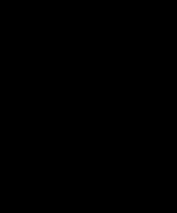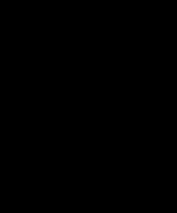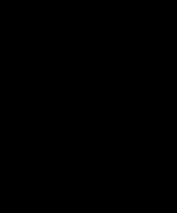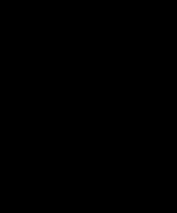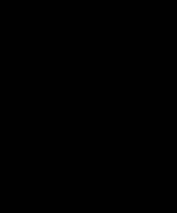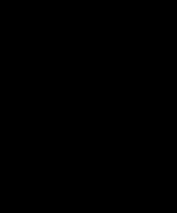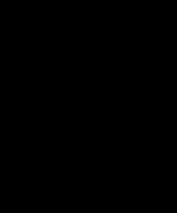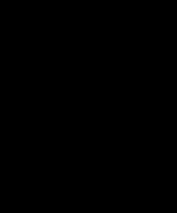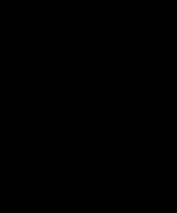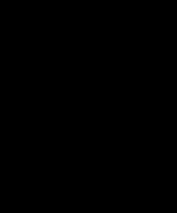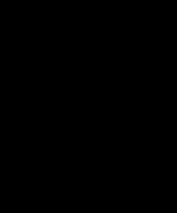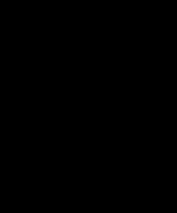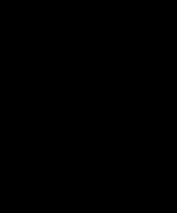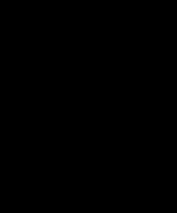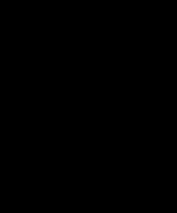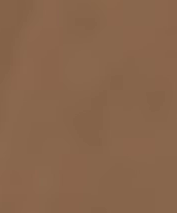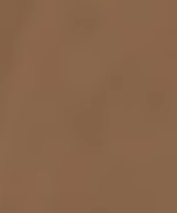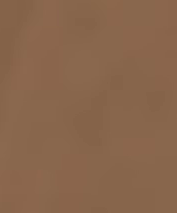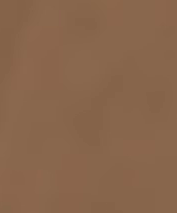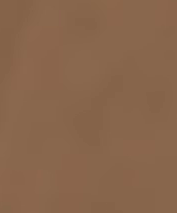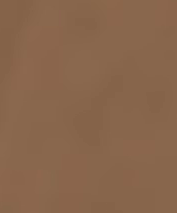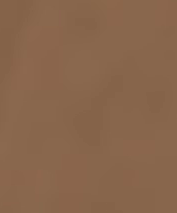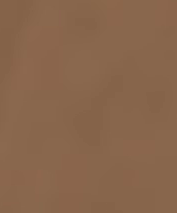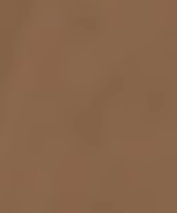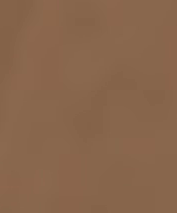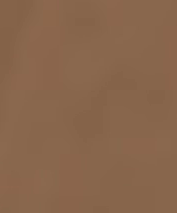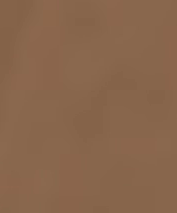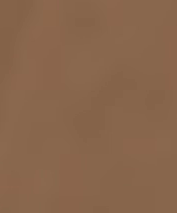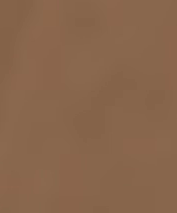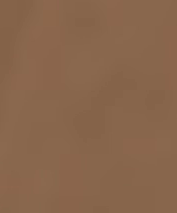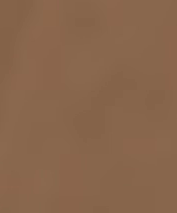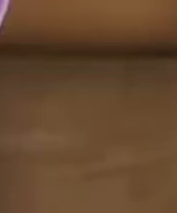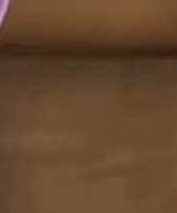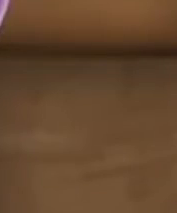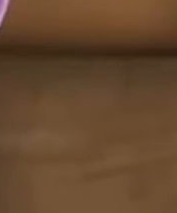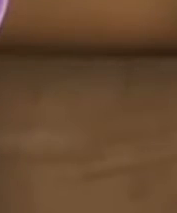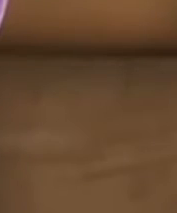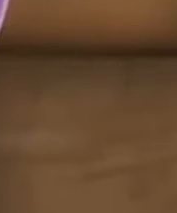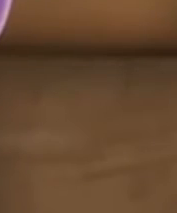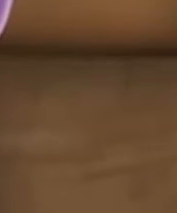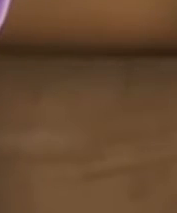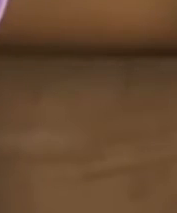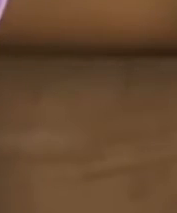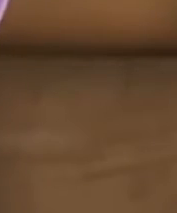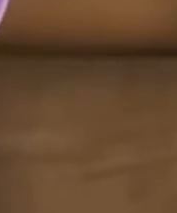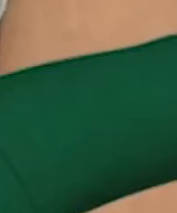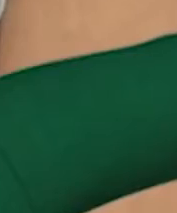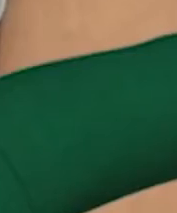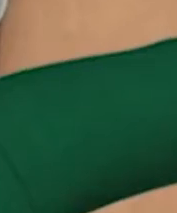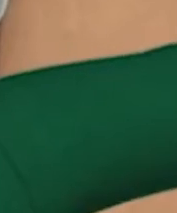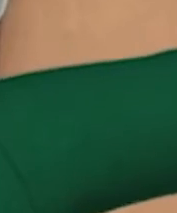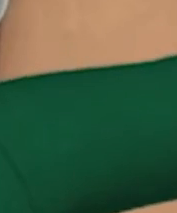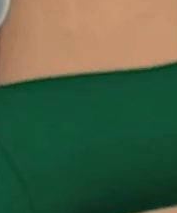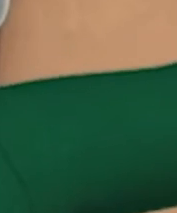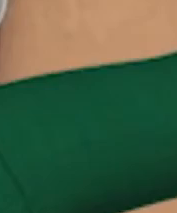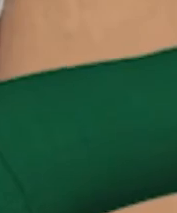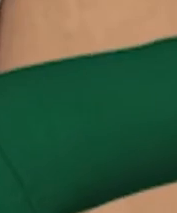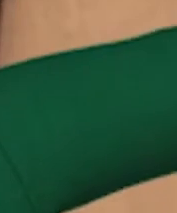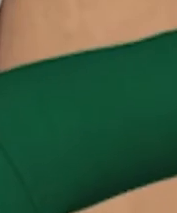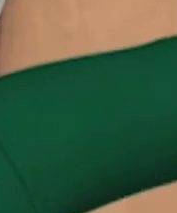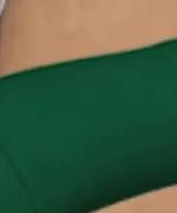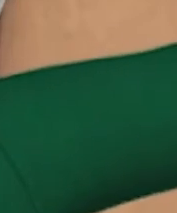13, Costa Rica Televisión. Soy un pequeño pajarito cantarín. Me gusta cantarle canciones a